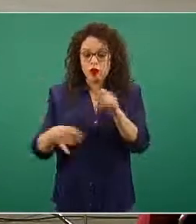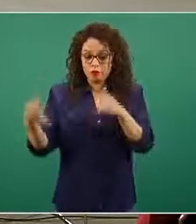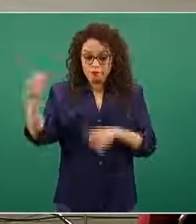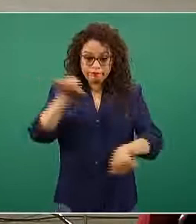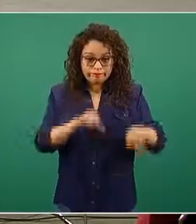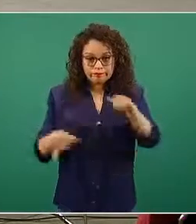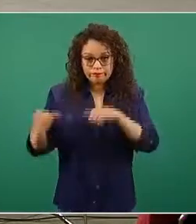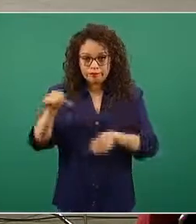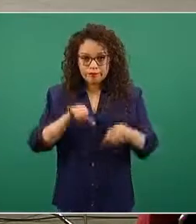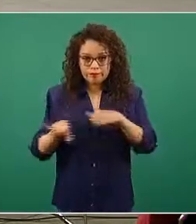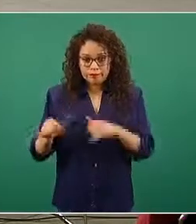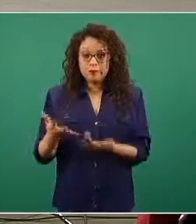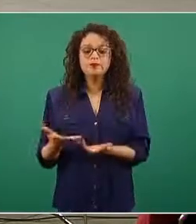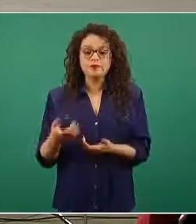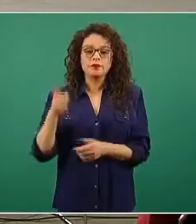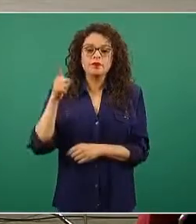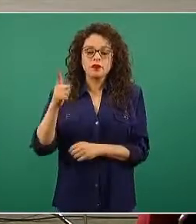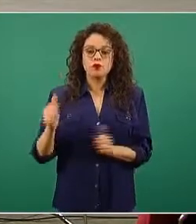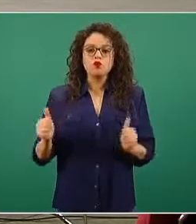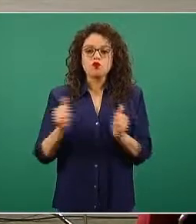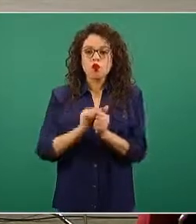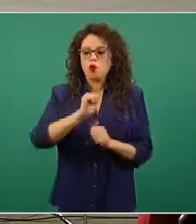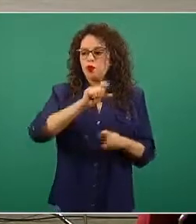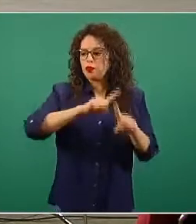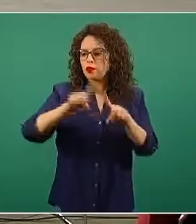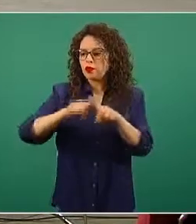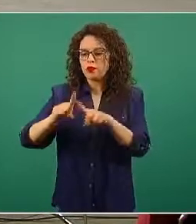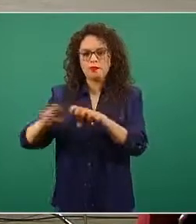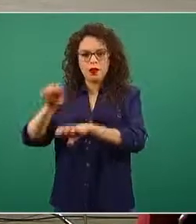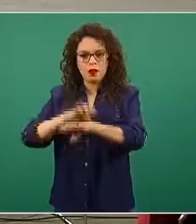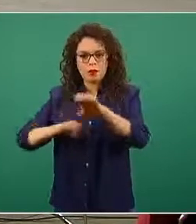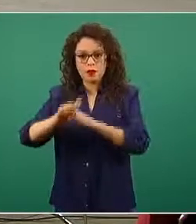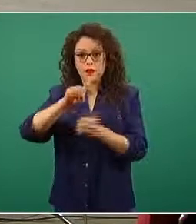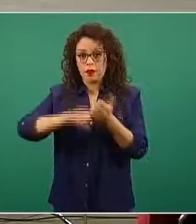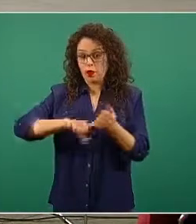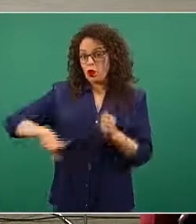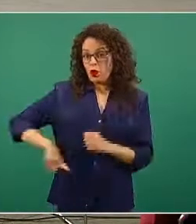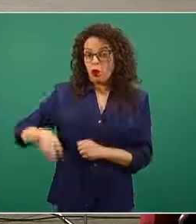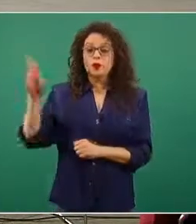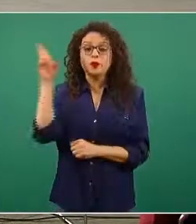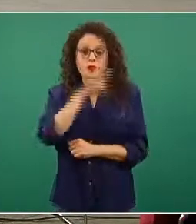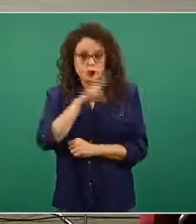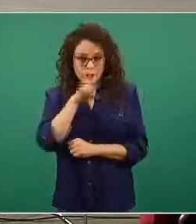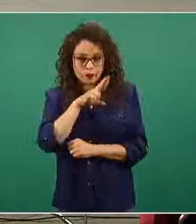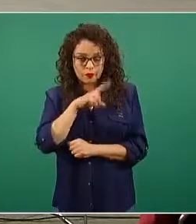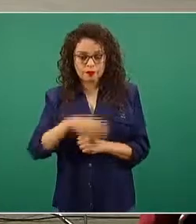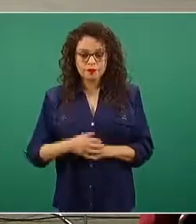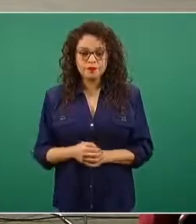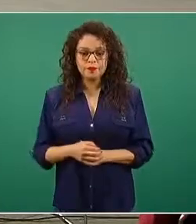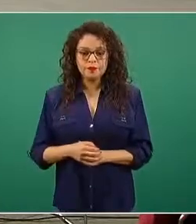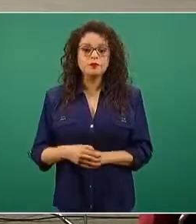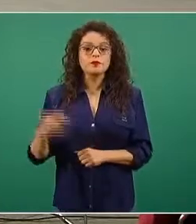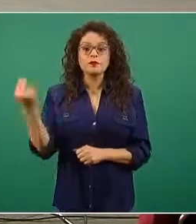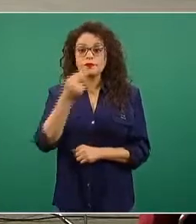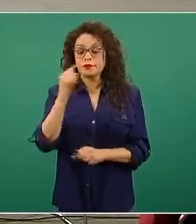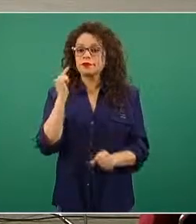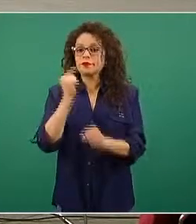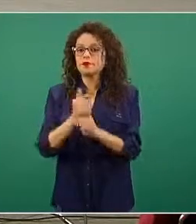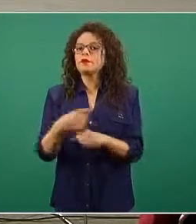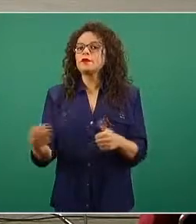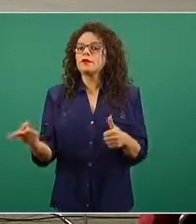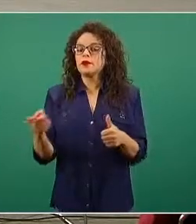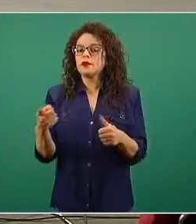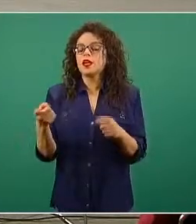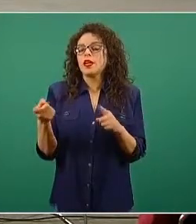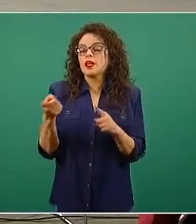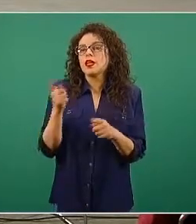colaboró con otros elementos del gobierno ruso. En específico, y es importante ir identificando quiénes son los protagonistas,